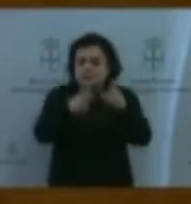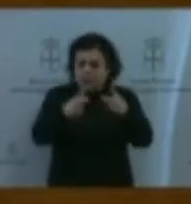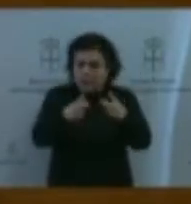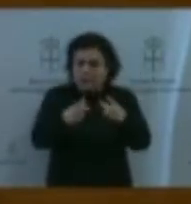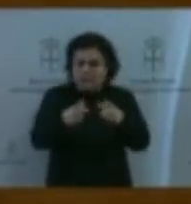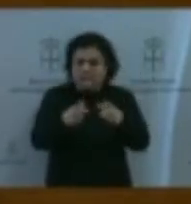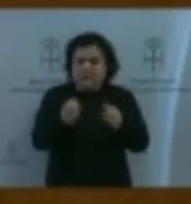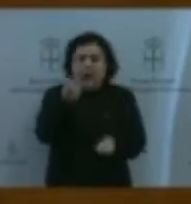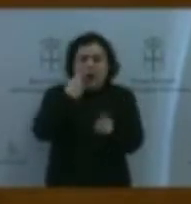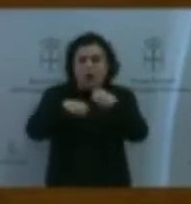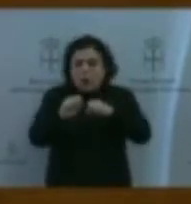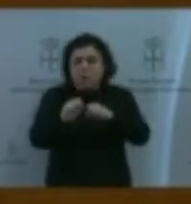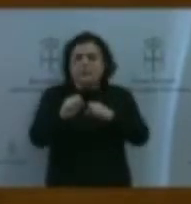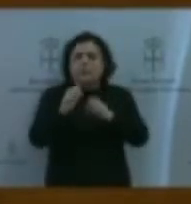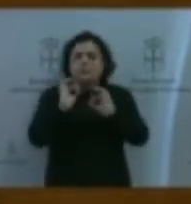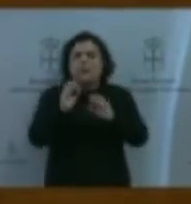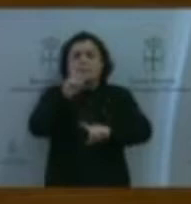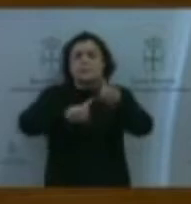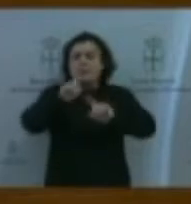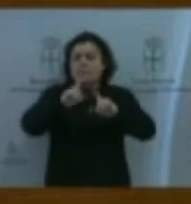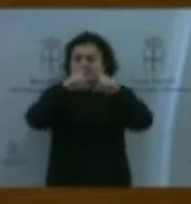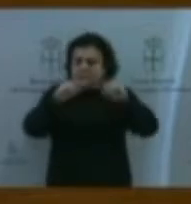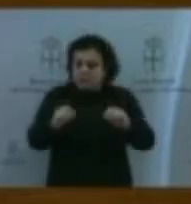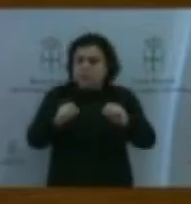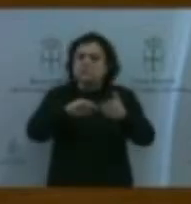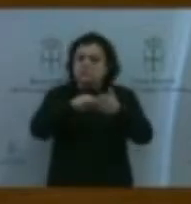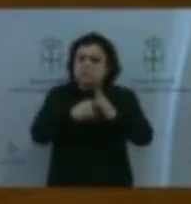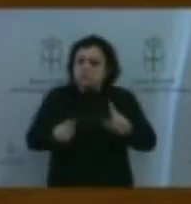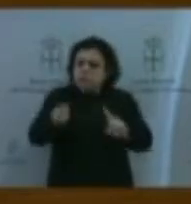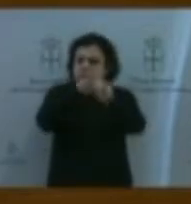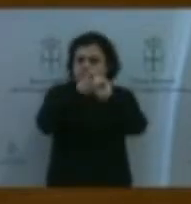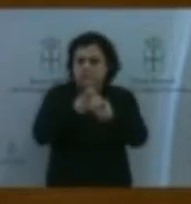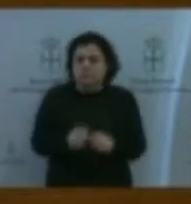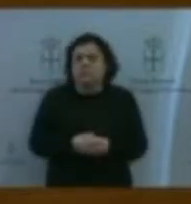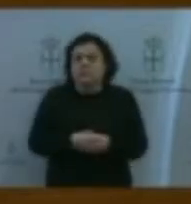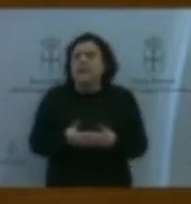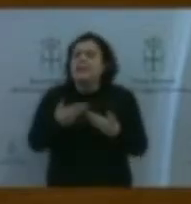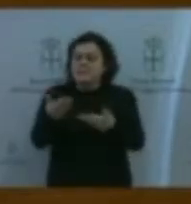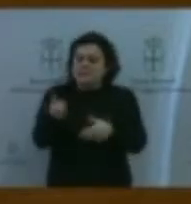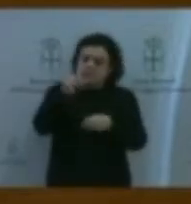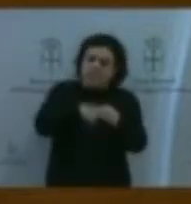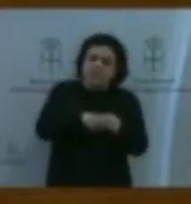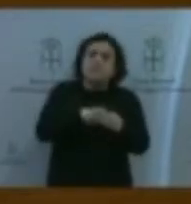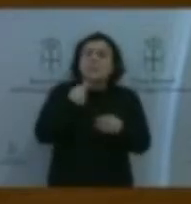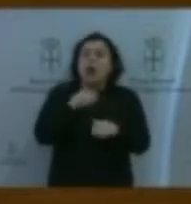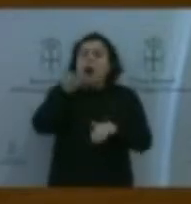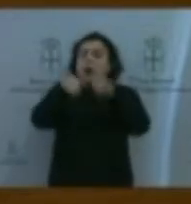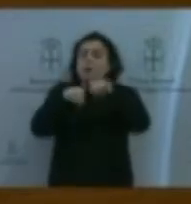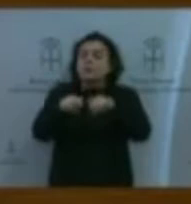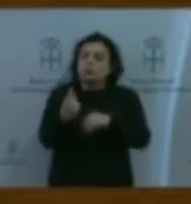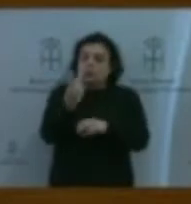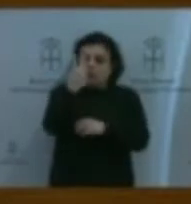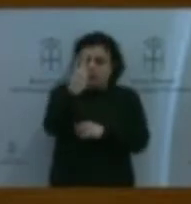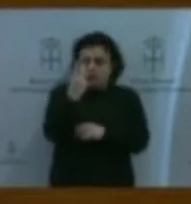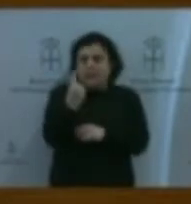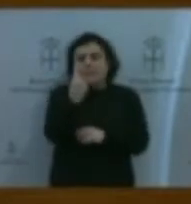Asturias. Le quiero hacer dos llamamientos. El primero, a no perder la legislatura, a